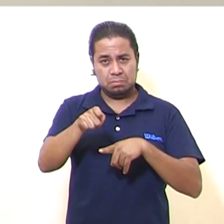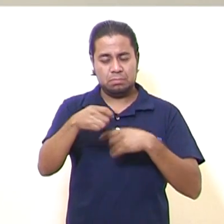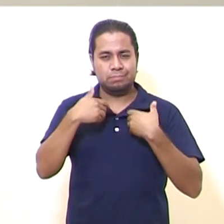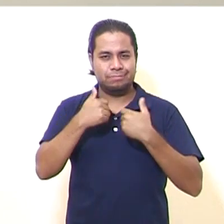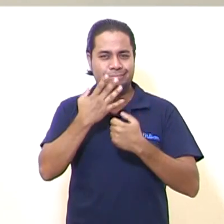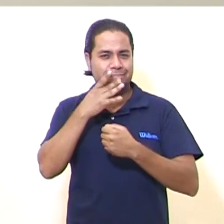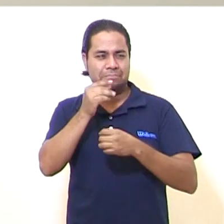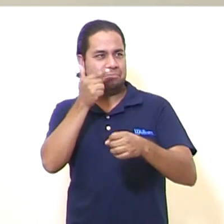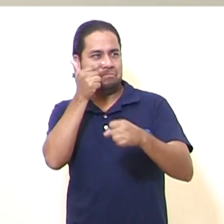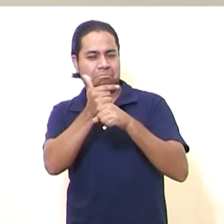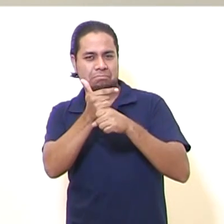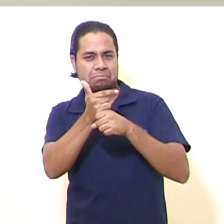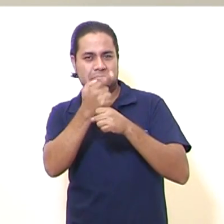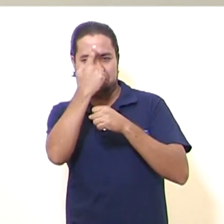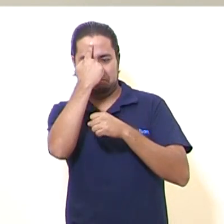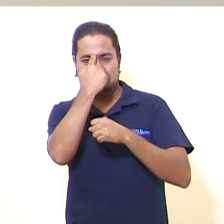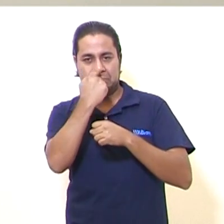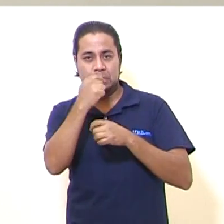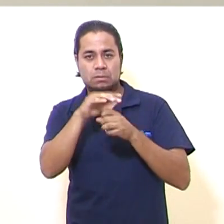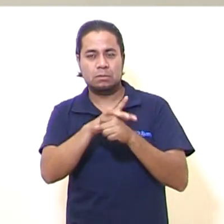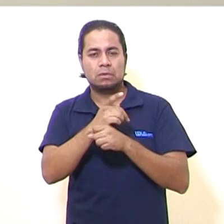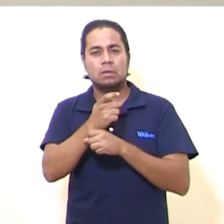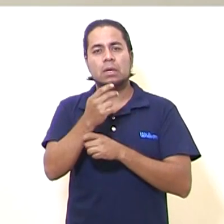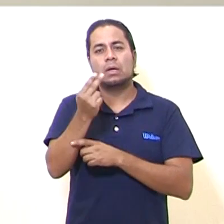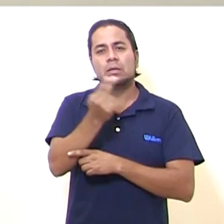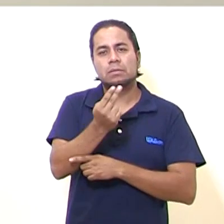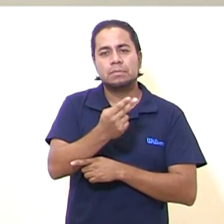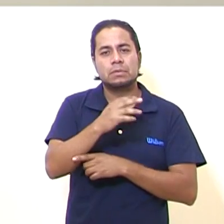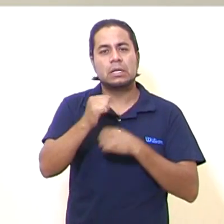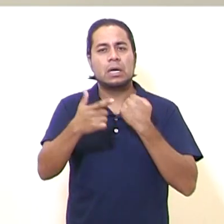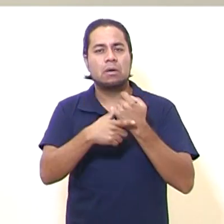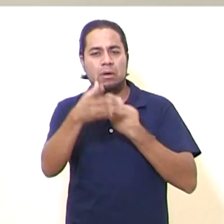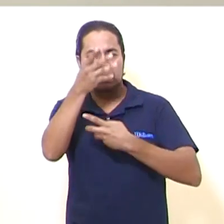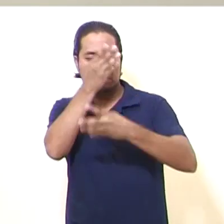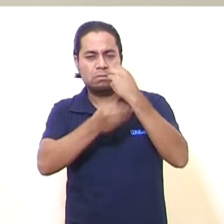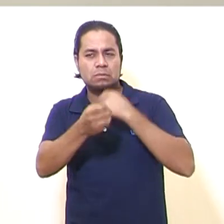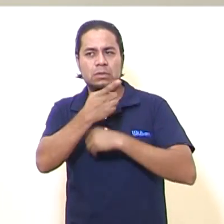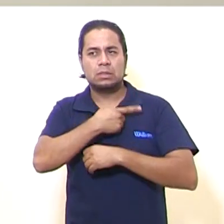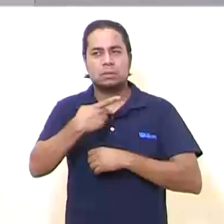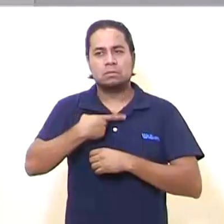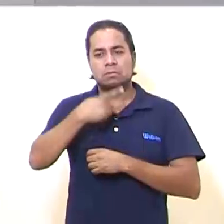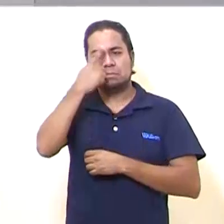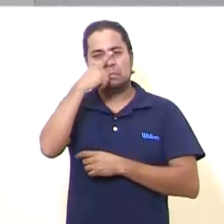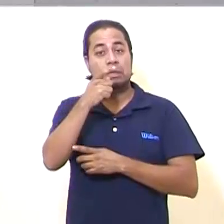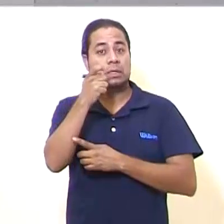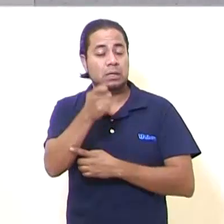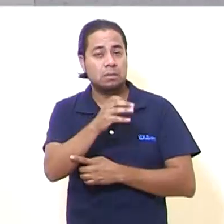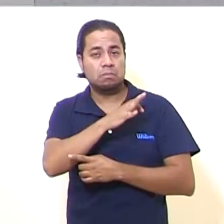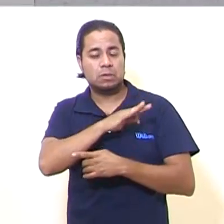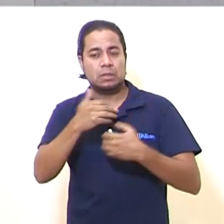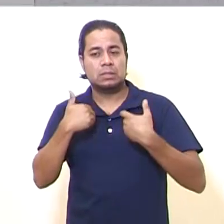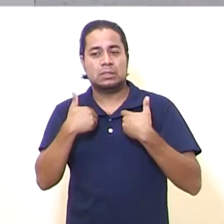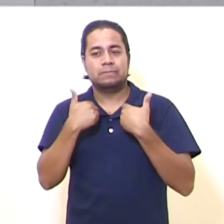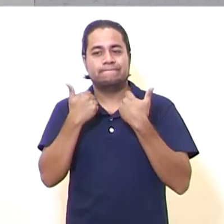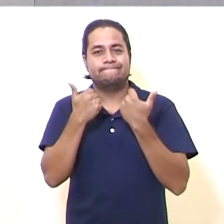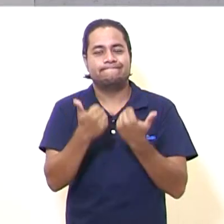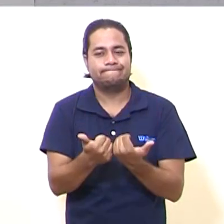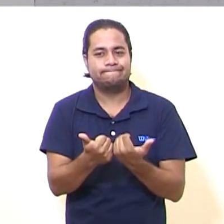de entender porque se necesita tener un aprendizaje para poder